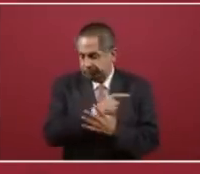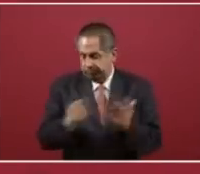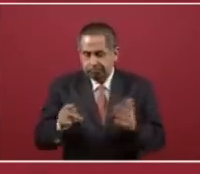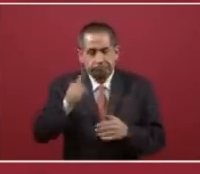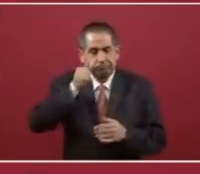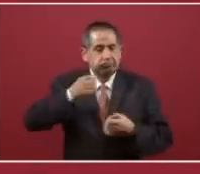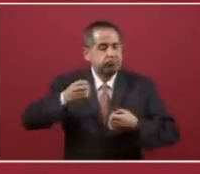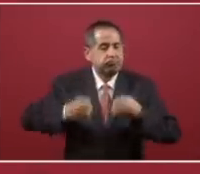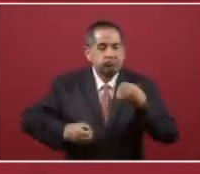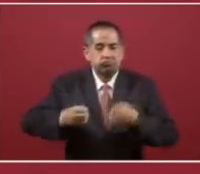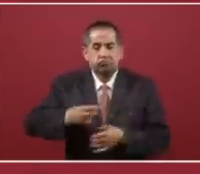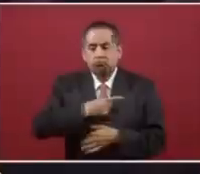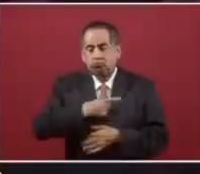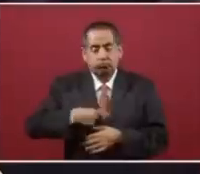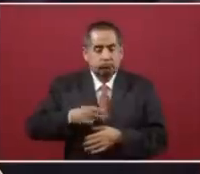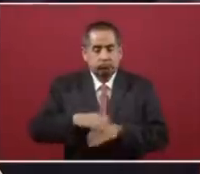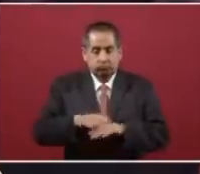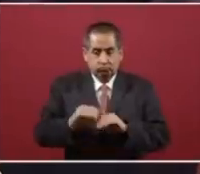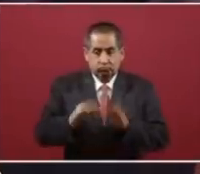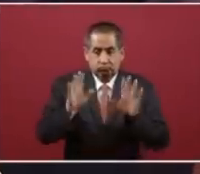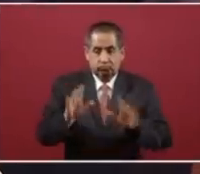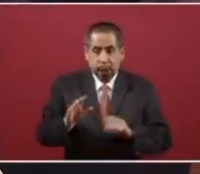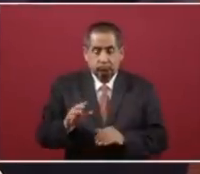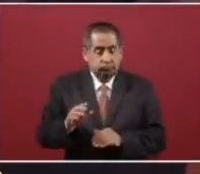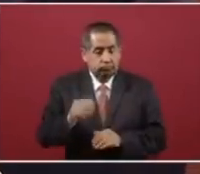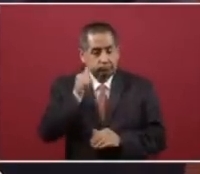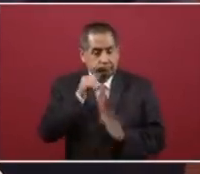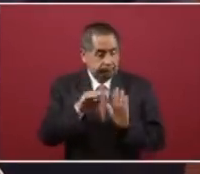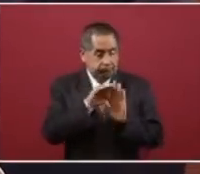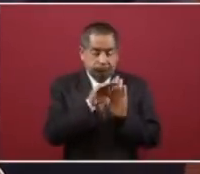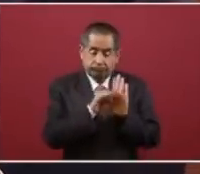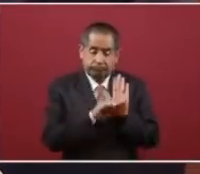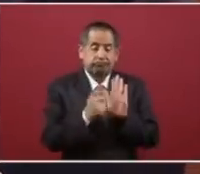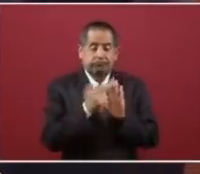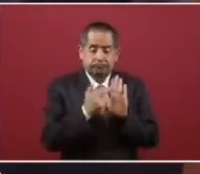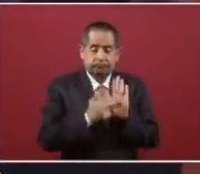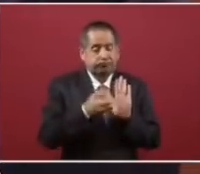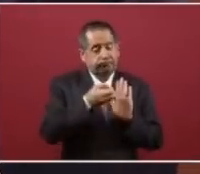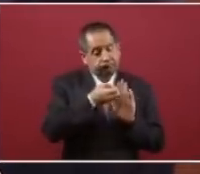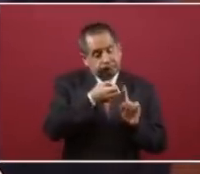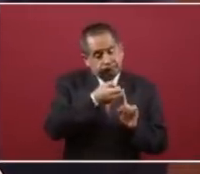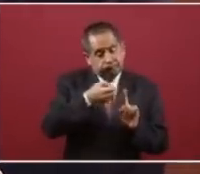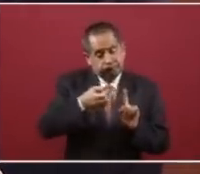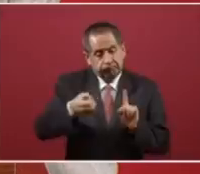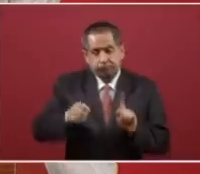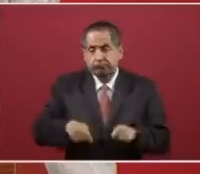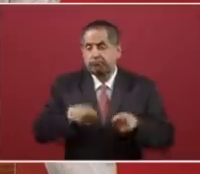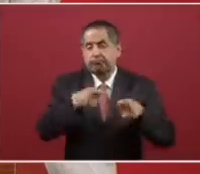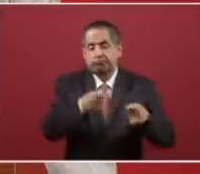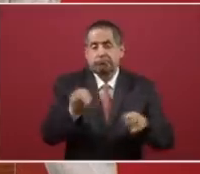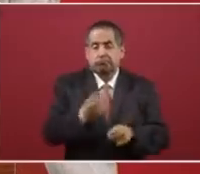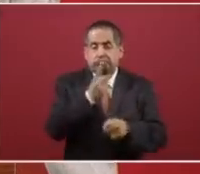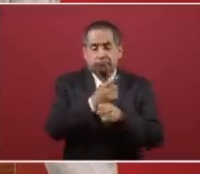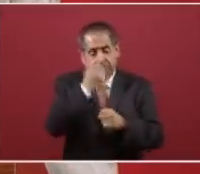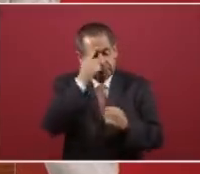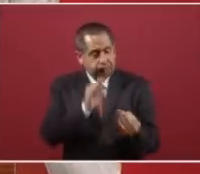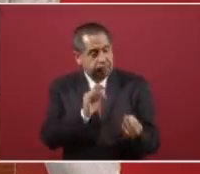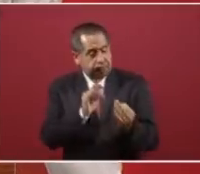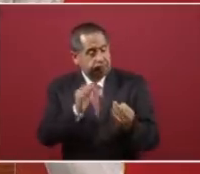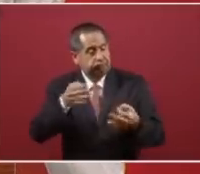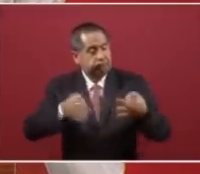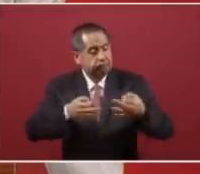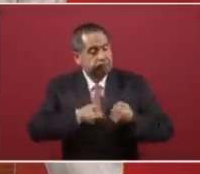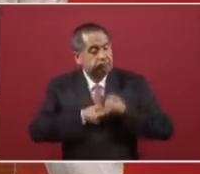deberá obviamente seguir el debido proceso y la garantía de audiencia entonces es muy